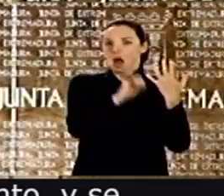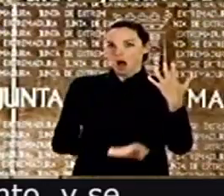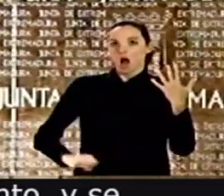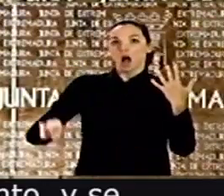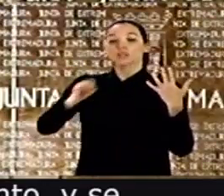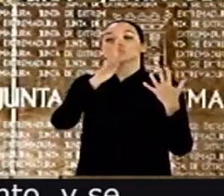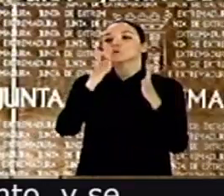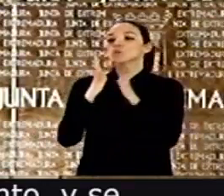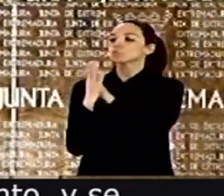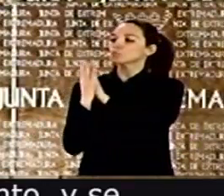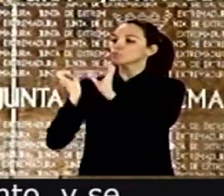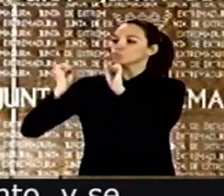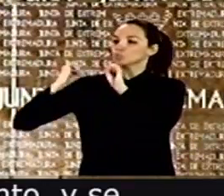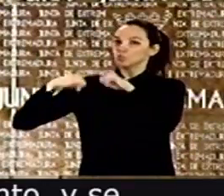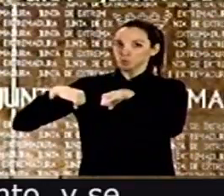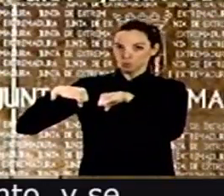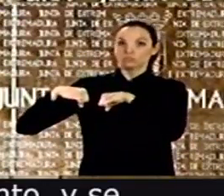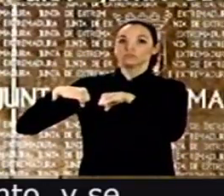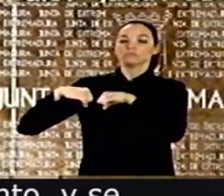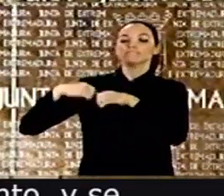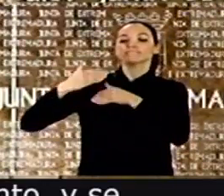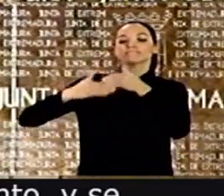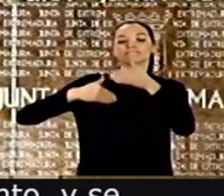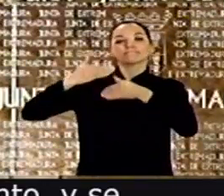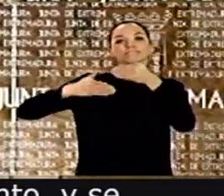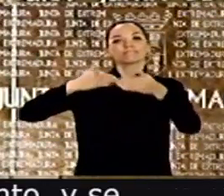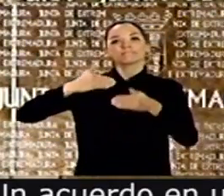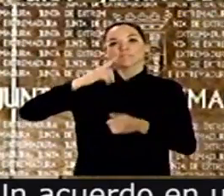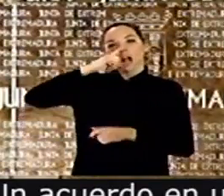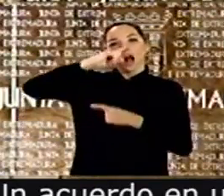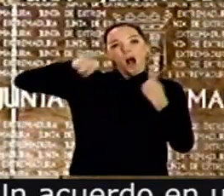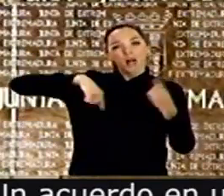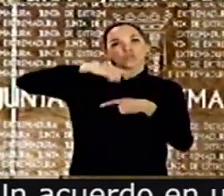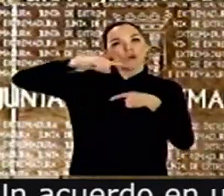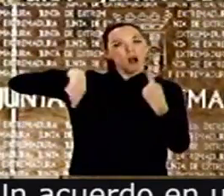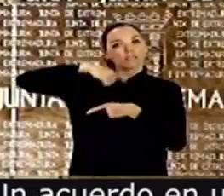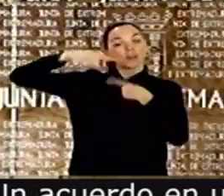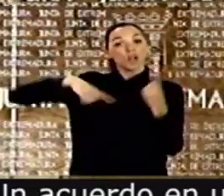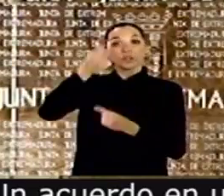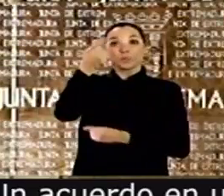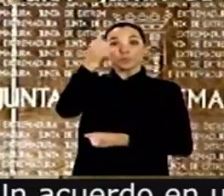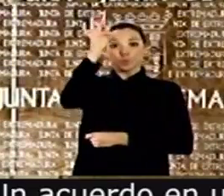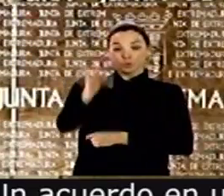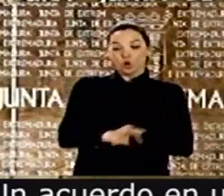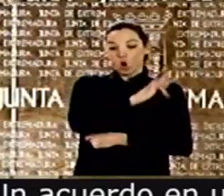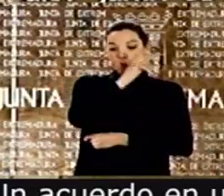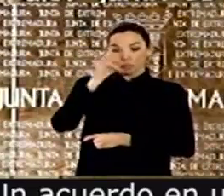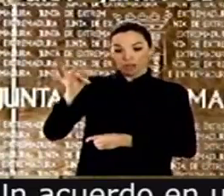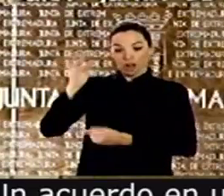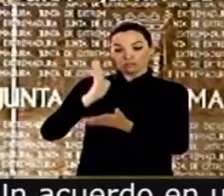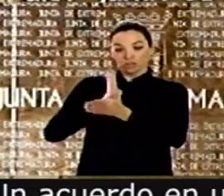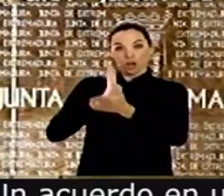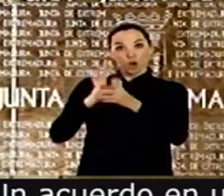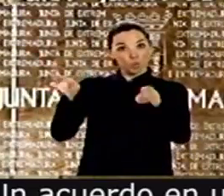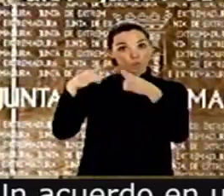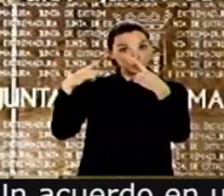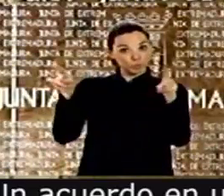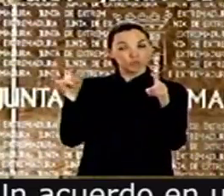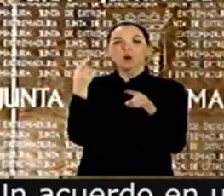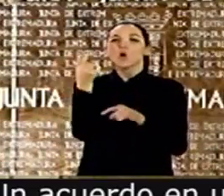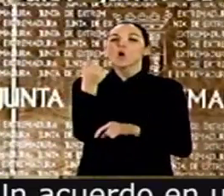acuerdo en un régimen de progresividad plurianual. El coste total, en este caso, del Conservatorio de Mérida es de